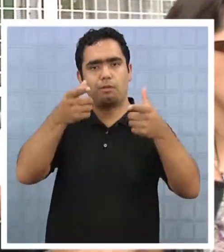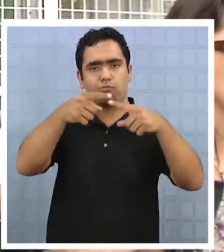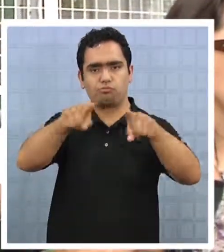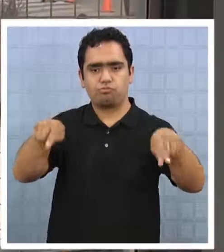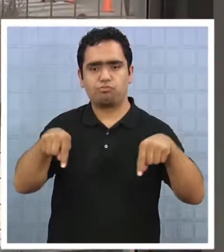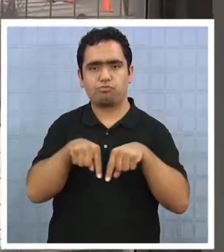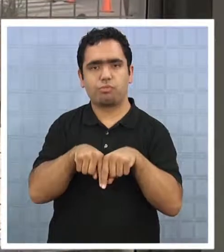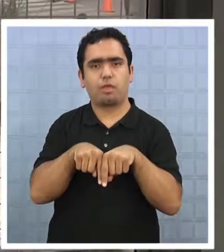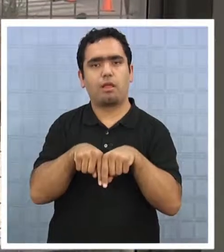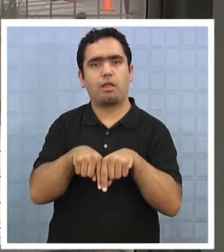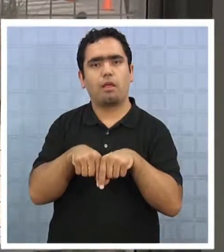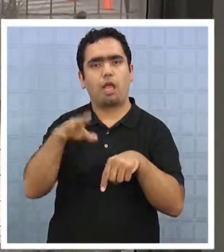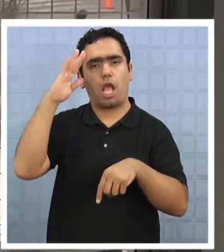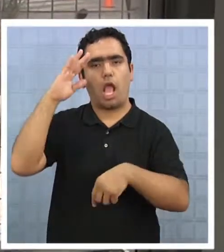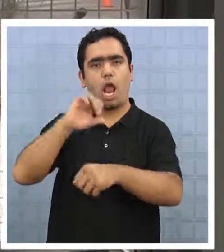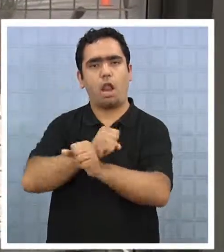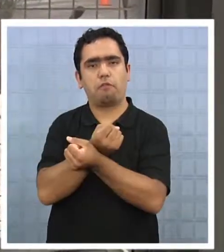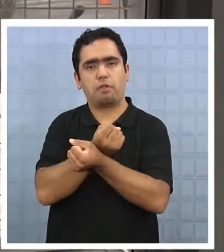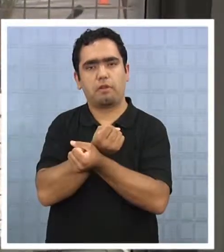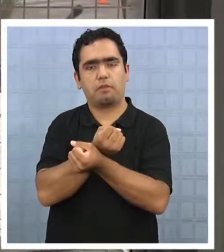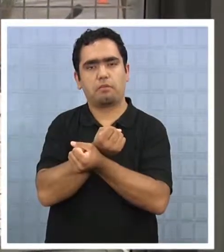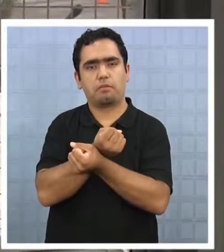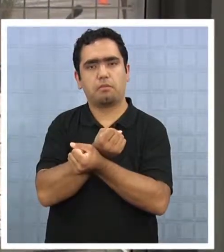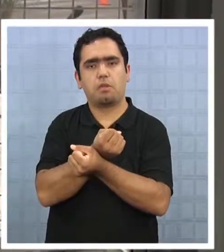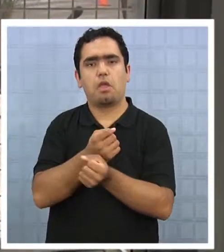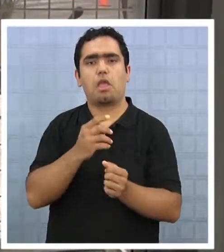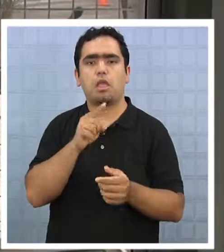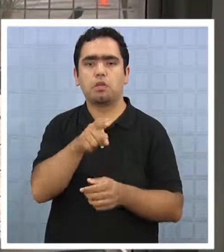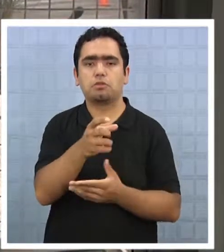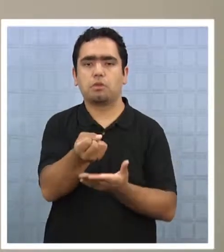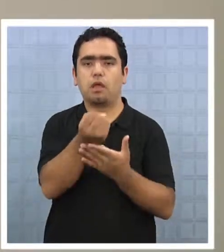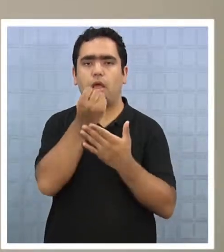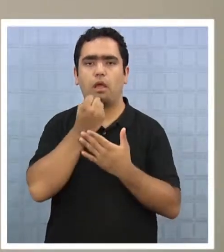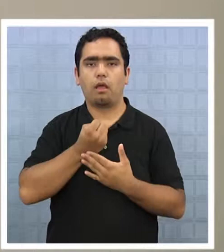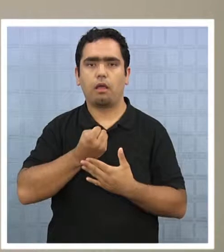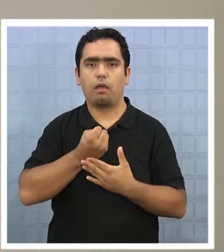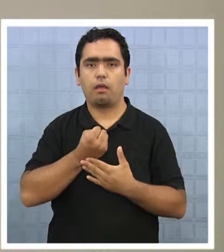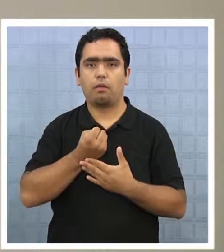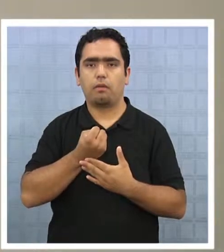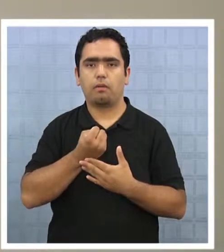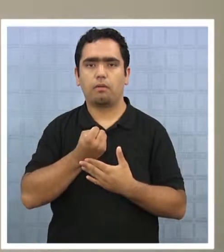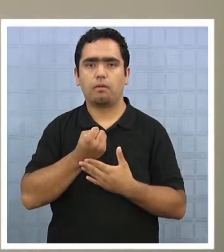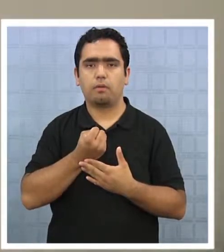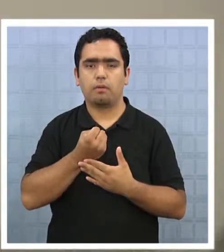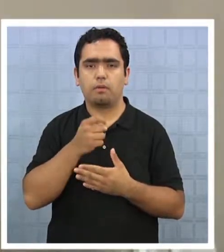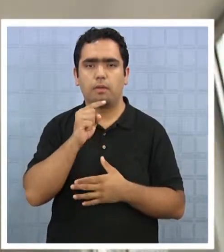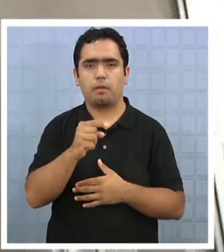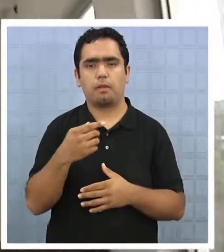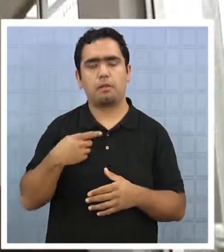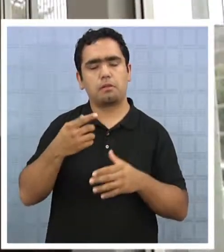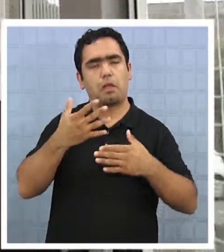hoy día esta garita El Colorado, que nos va a ayudar a